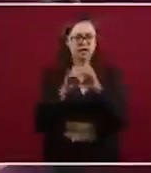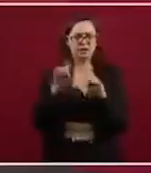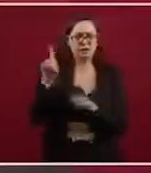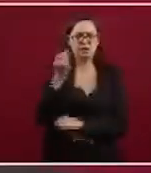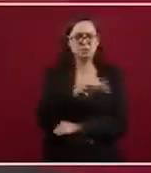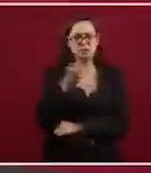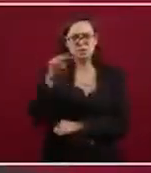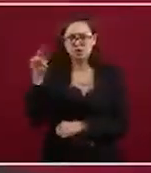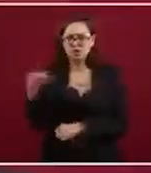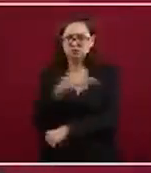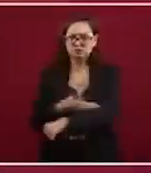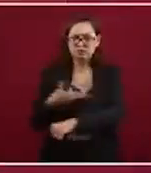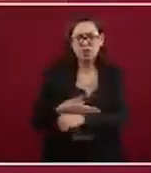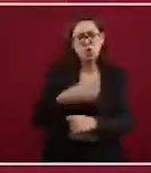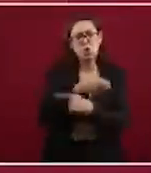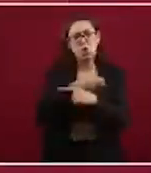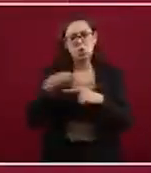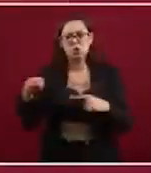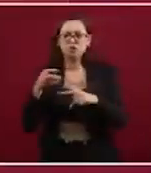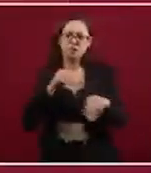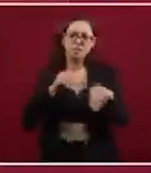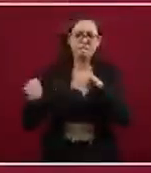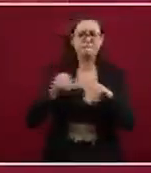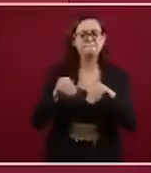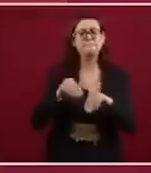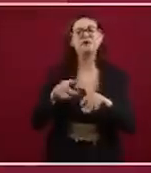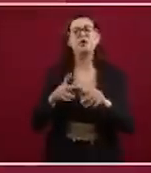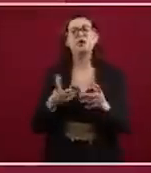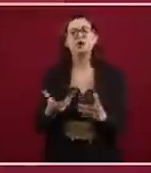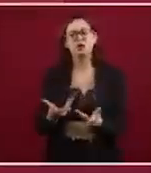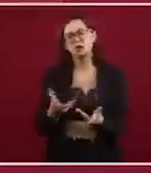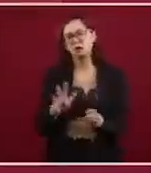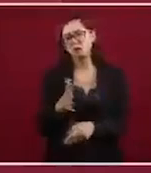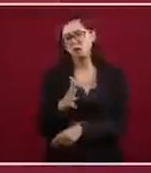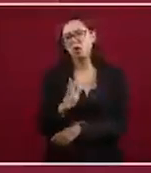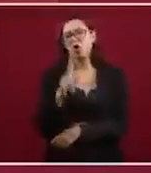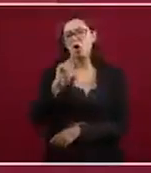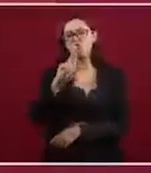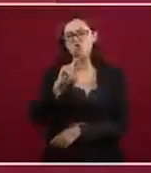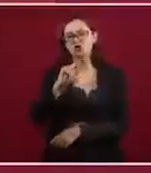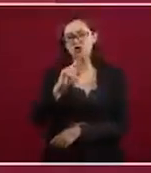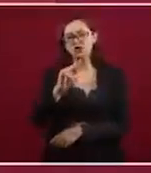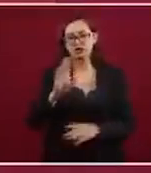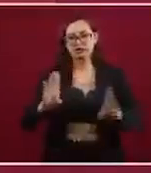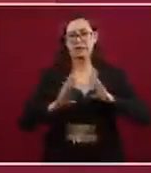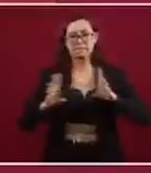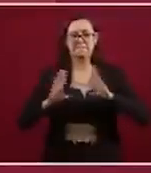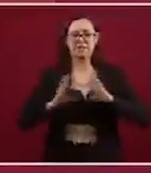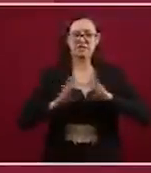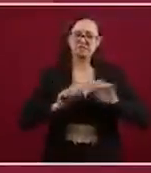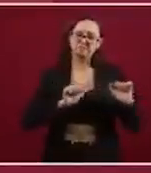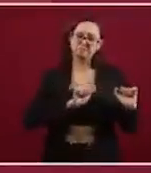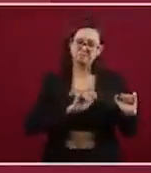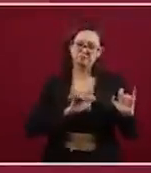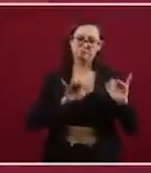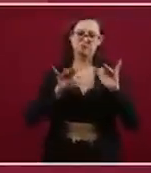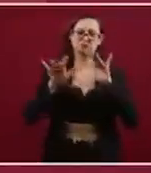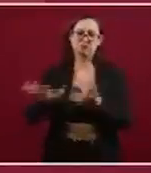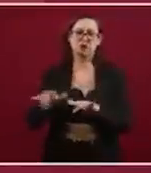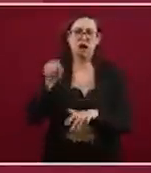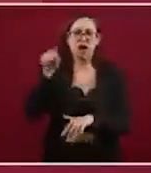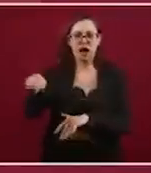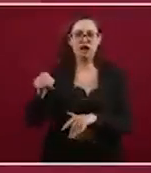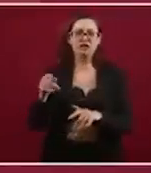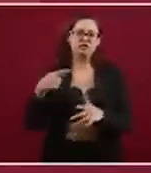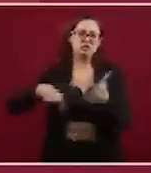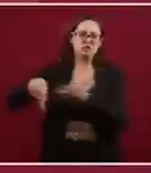en Michoacán. Se movieron aproximadamente unos 80 hombres hacia el área de donde